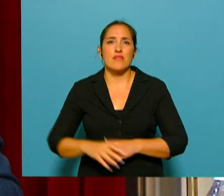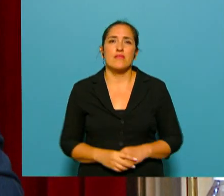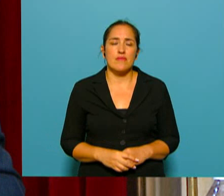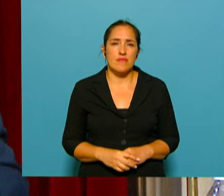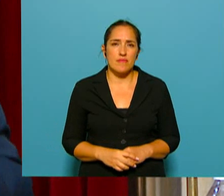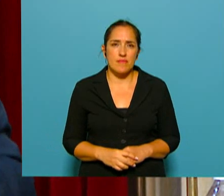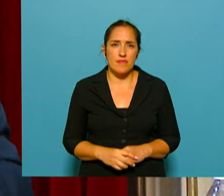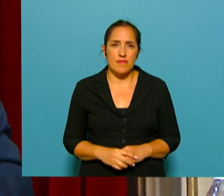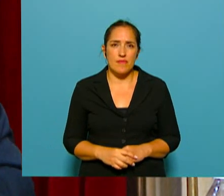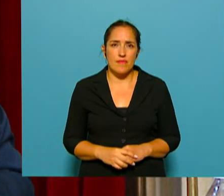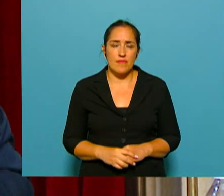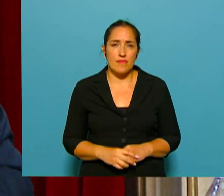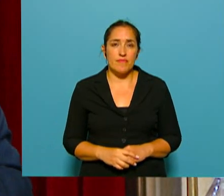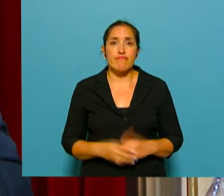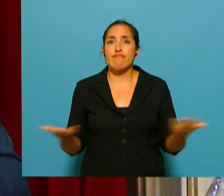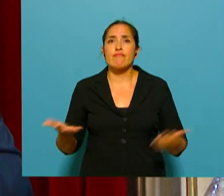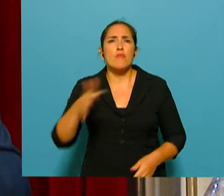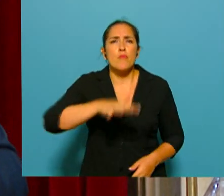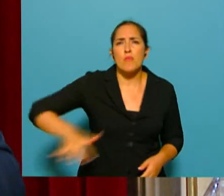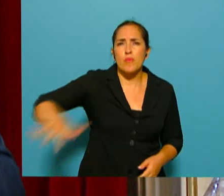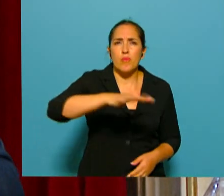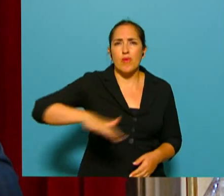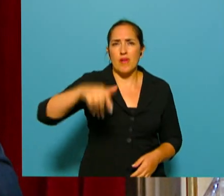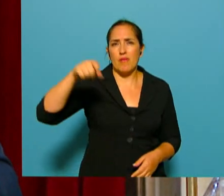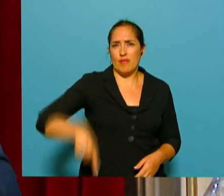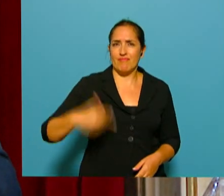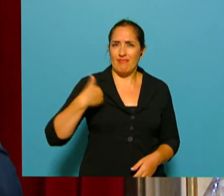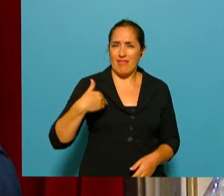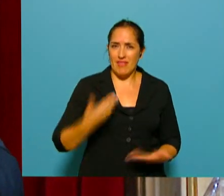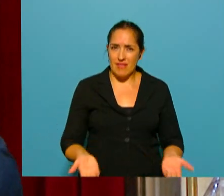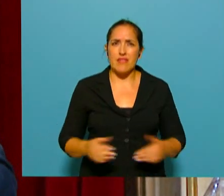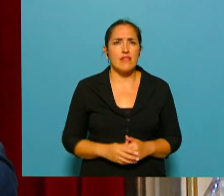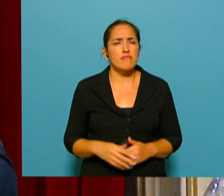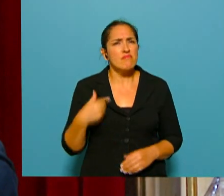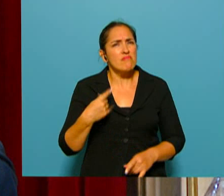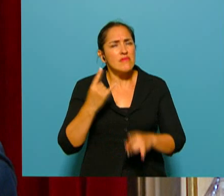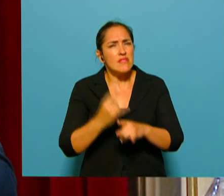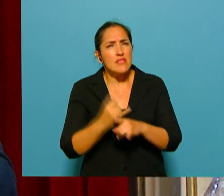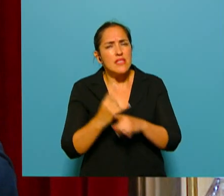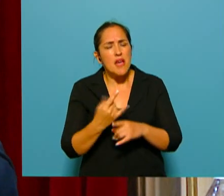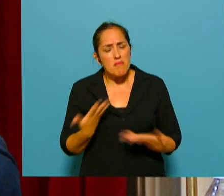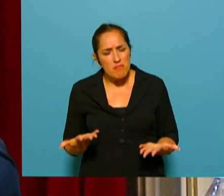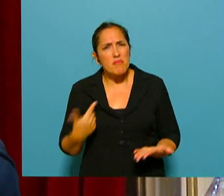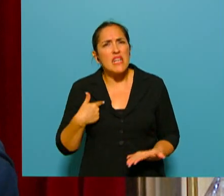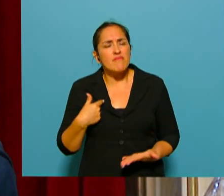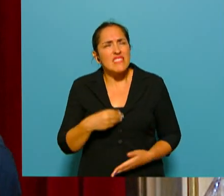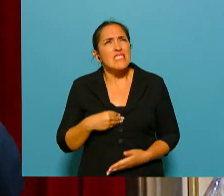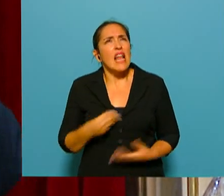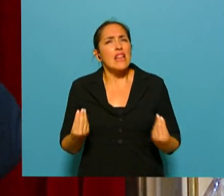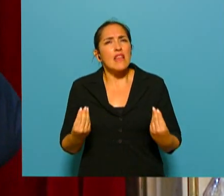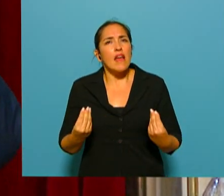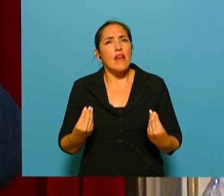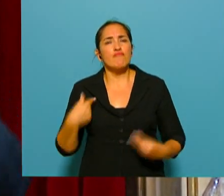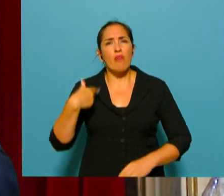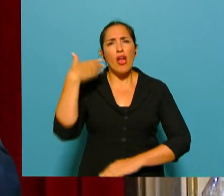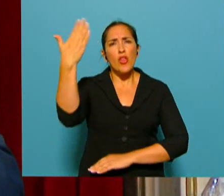senadores, querido pueblo argentino. Siempre he sentido que esta ocasión de dar el discurso en el